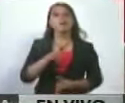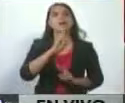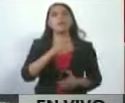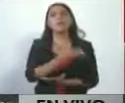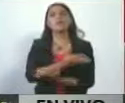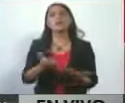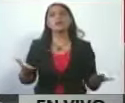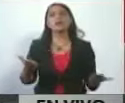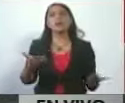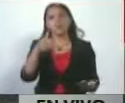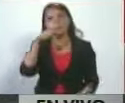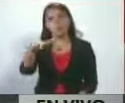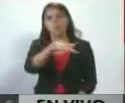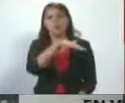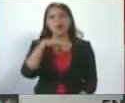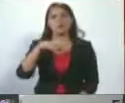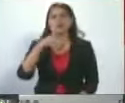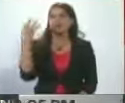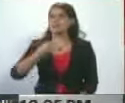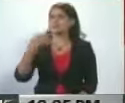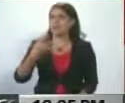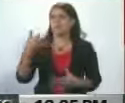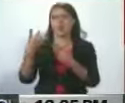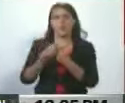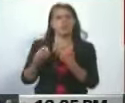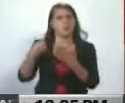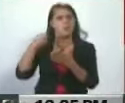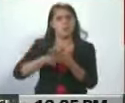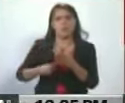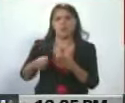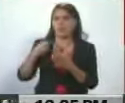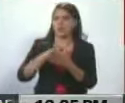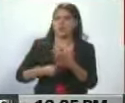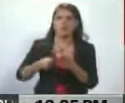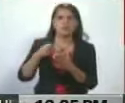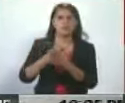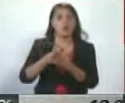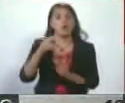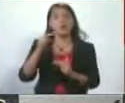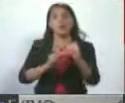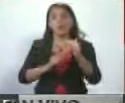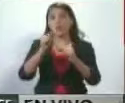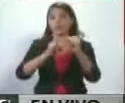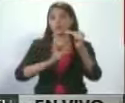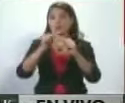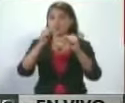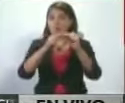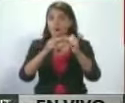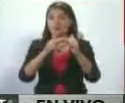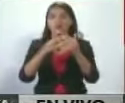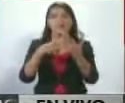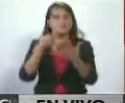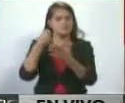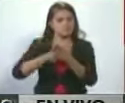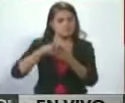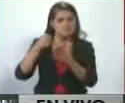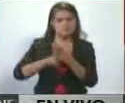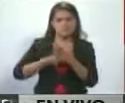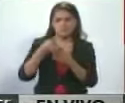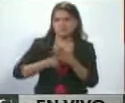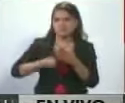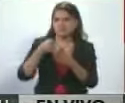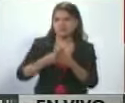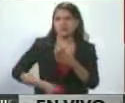pueblo con el cual hemos luchado, con el cual hemos construido, con el cual hemos peleado, con el cual